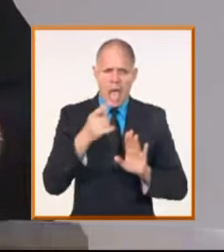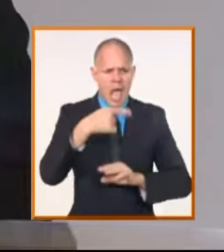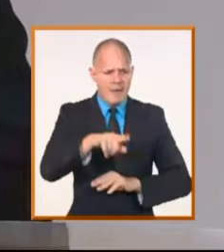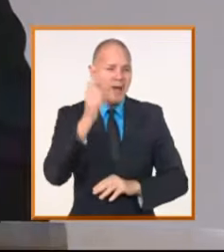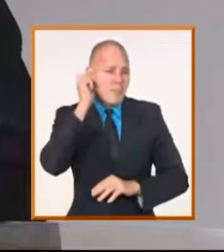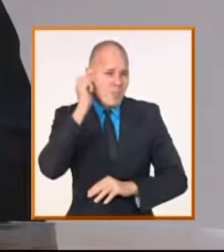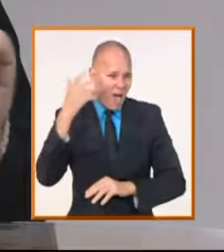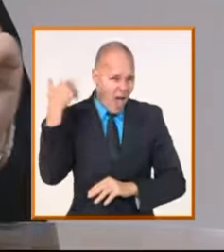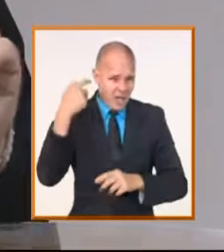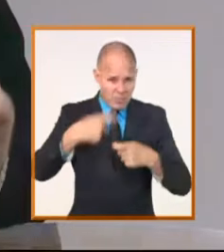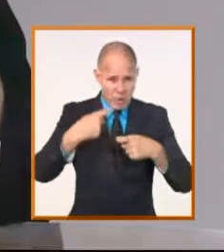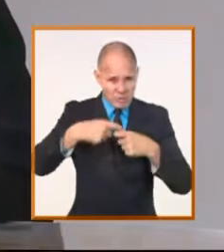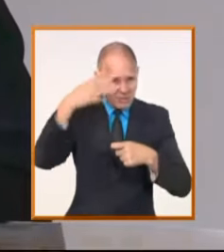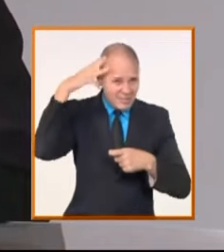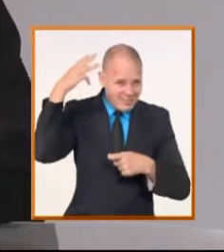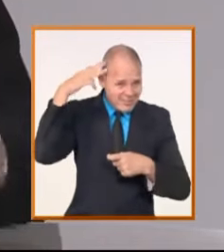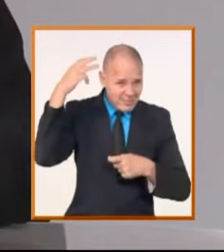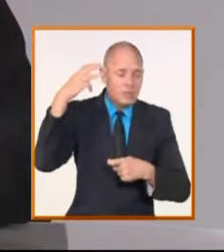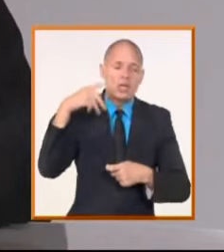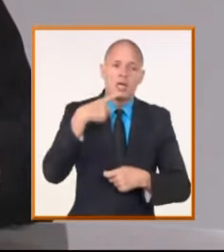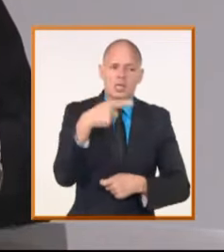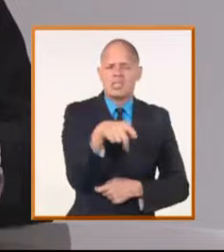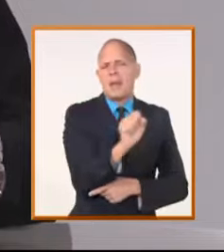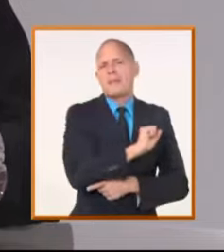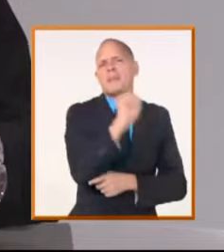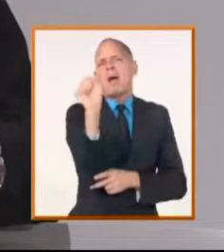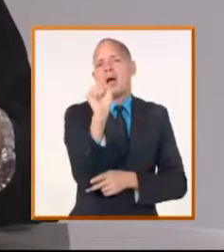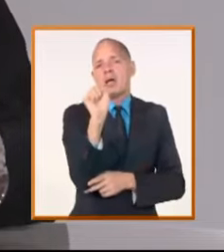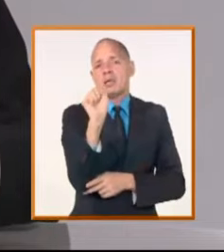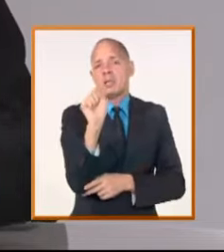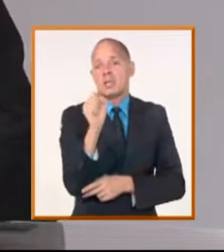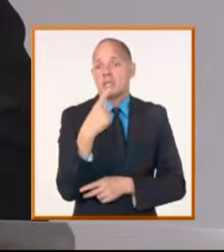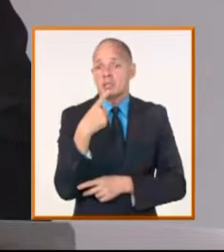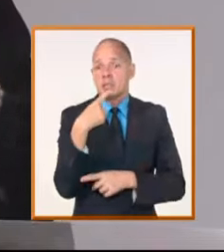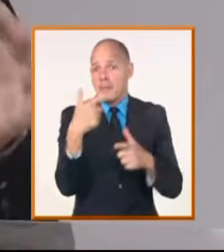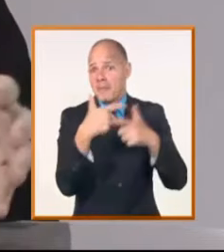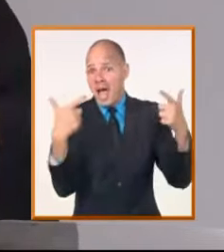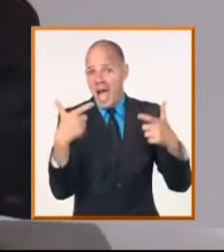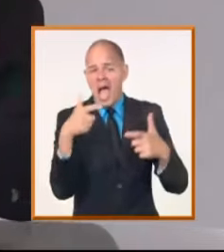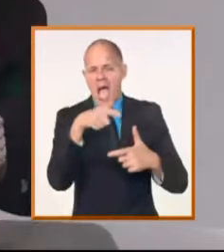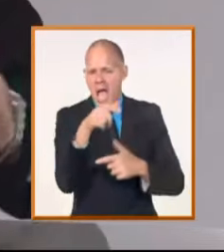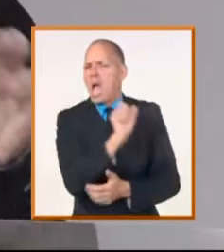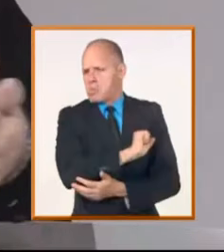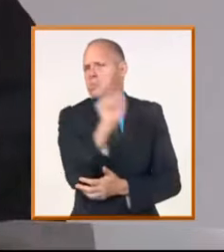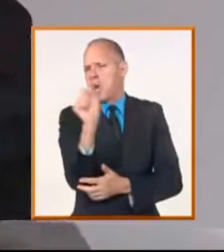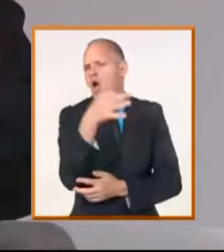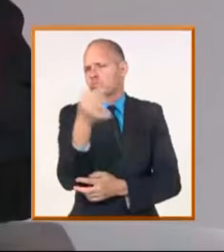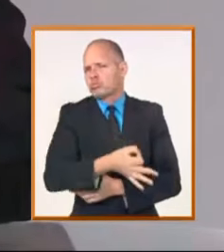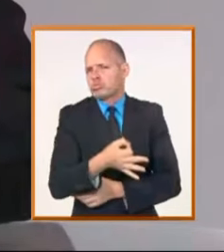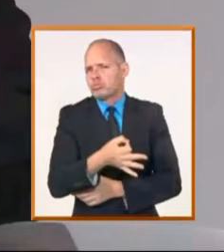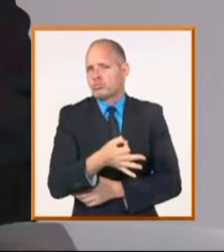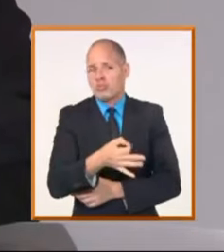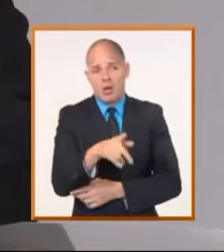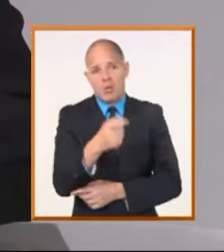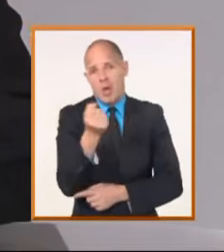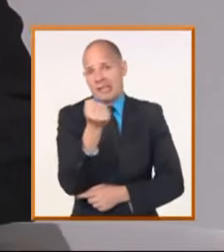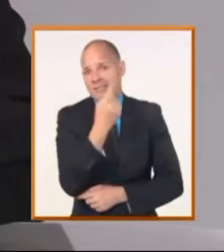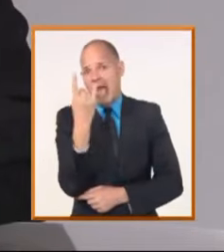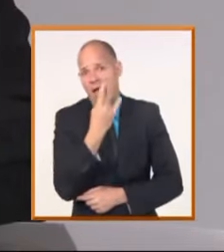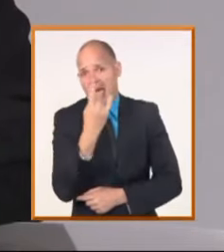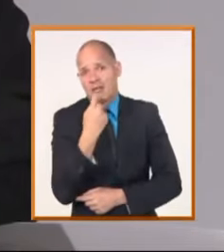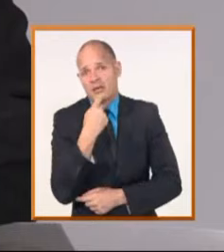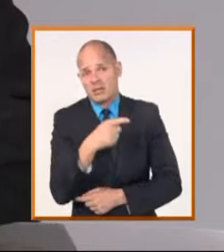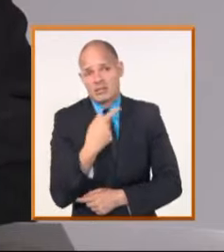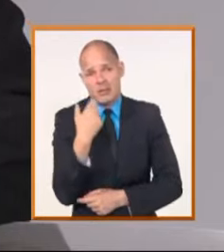Clinton. Sin embargo, pensando directamente sobre esos números, más allá del espectáculo, más allá de lo que se dijo, lo cierto es